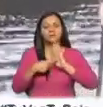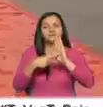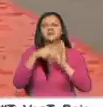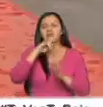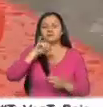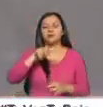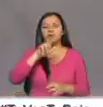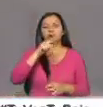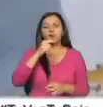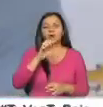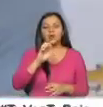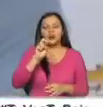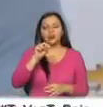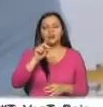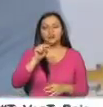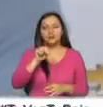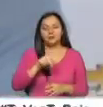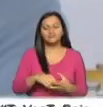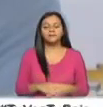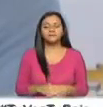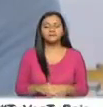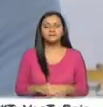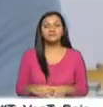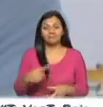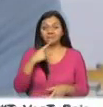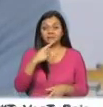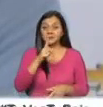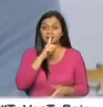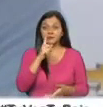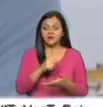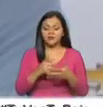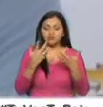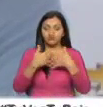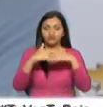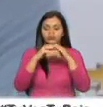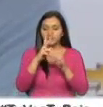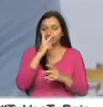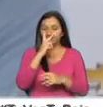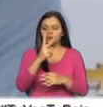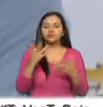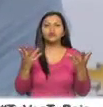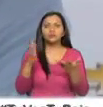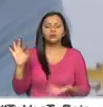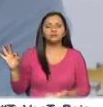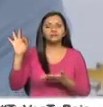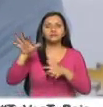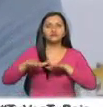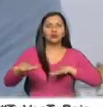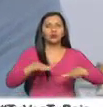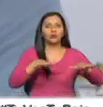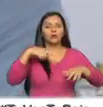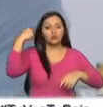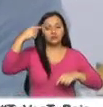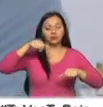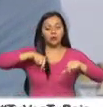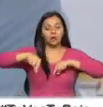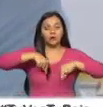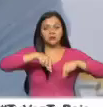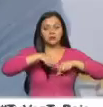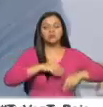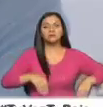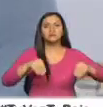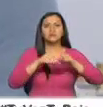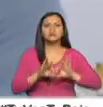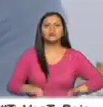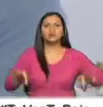Jorge Andant. Decidimos lanzar este desafío que representa una coordinación logística multisectorial muy